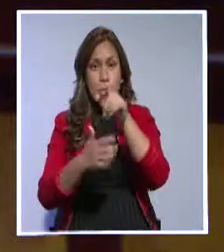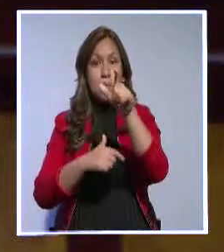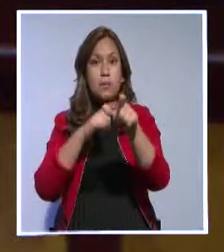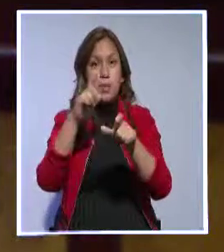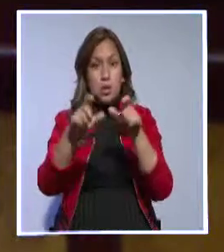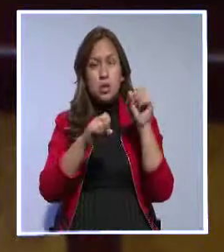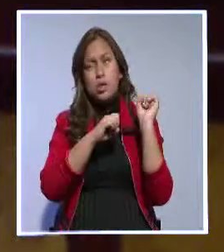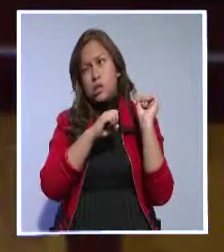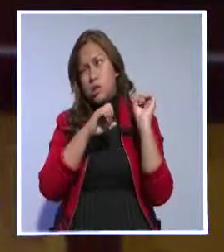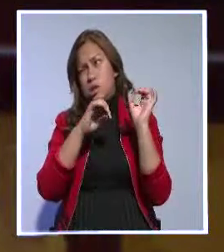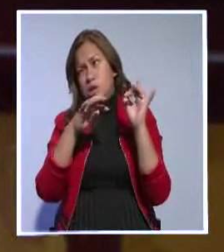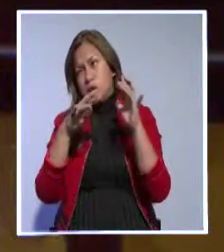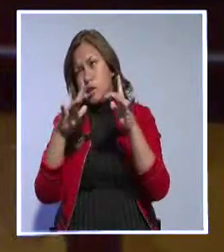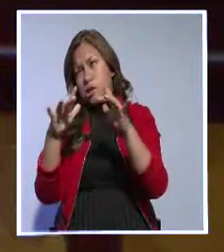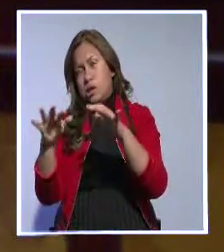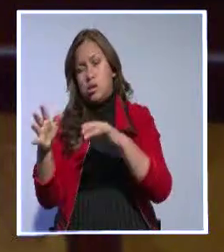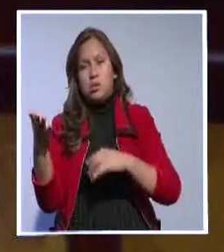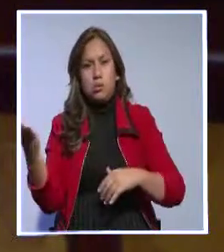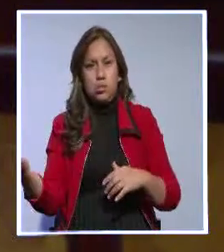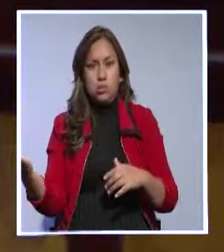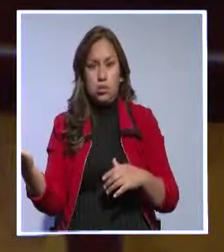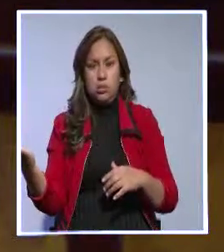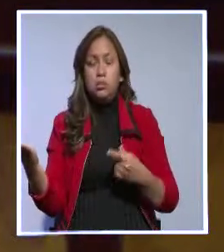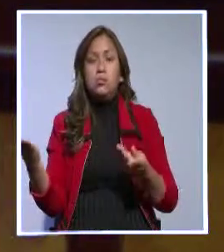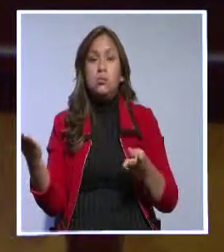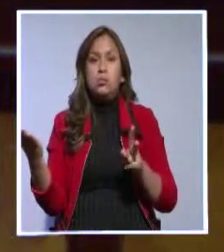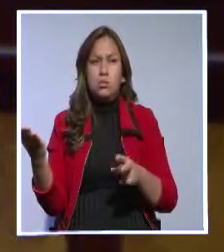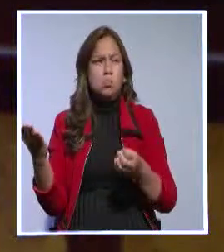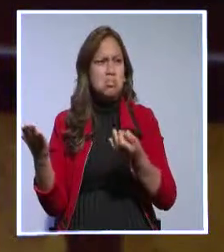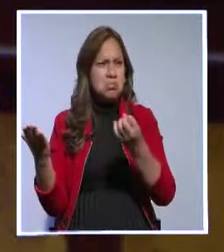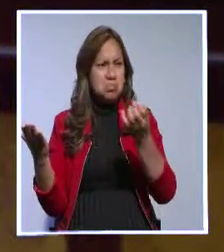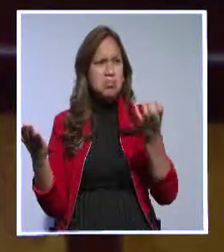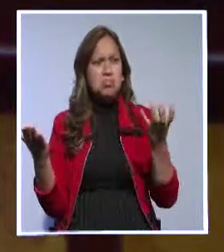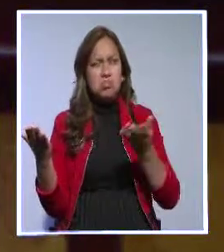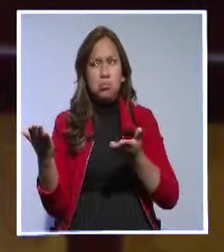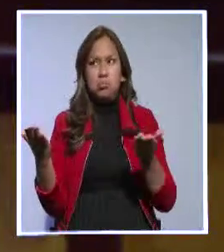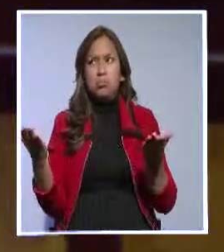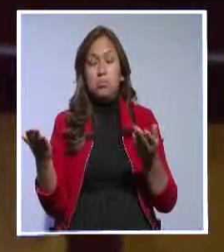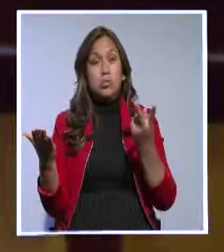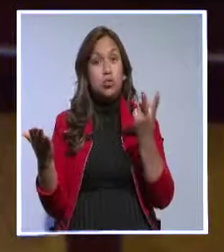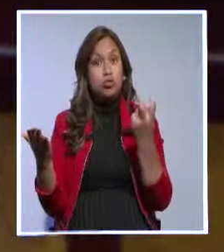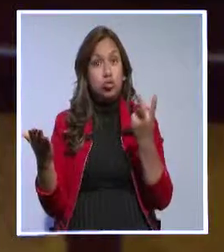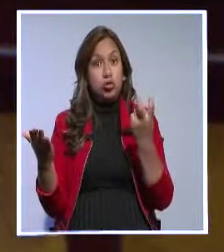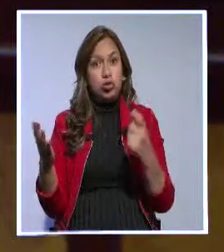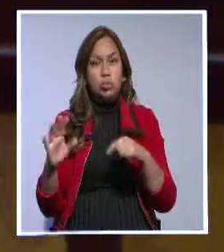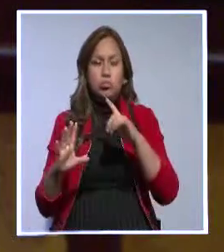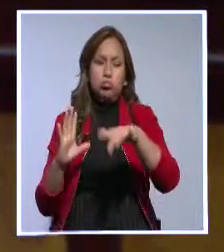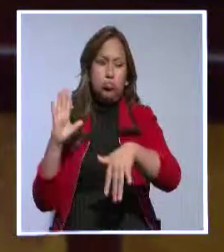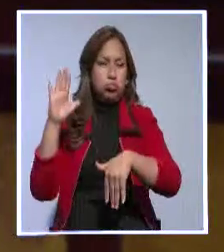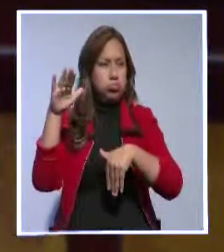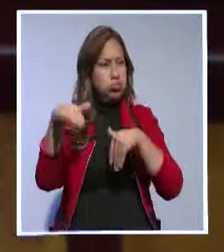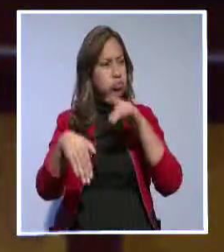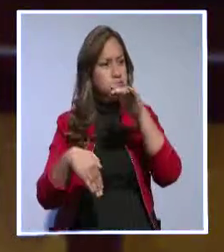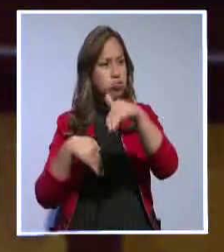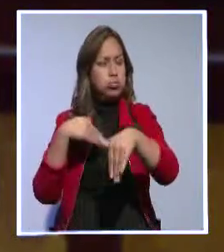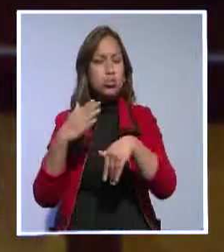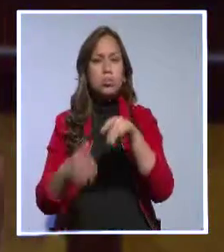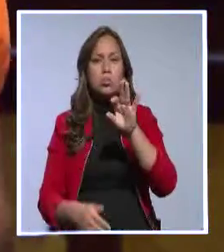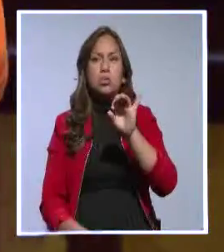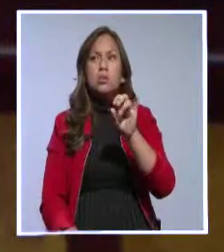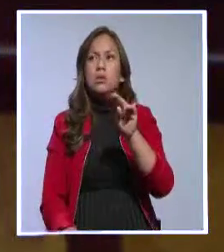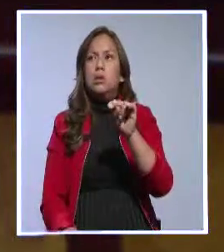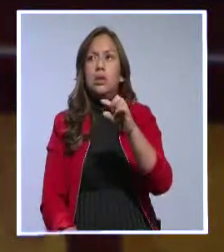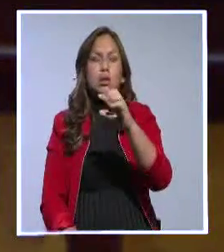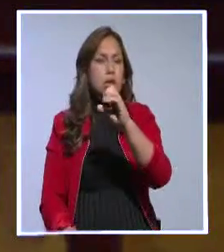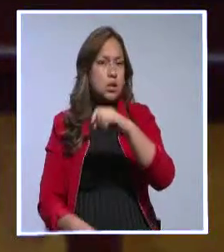hubo otros escenarios donde hubo gran cantidad de gente porque 12 balnearios como por ejemplo el tingo con un jack